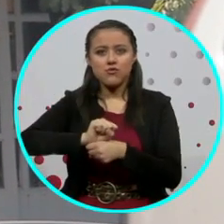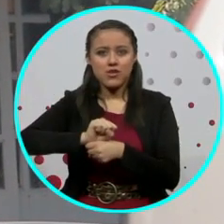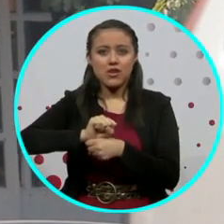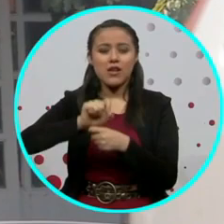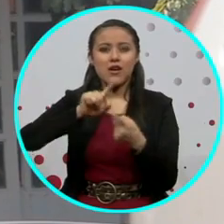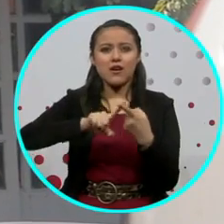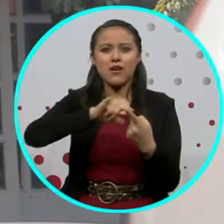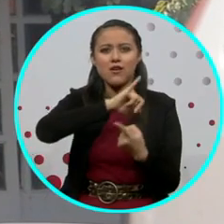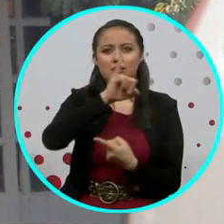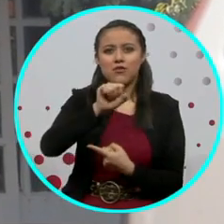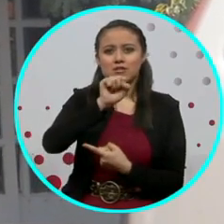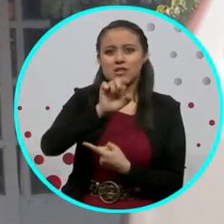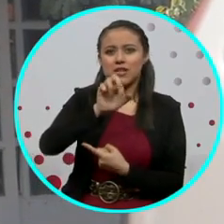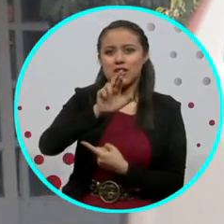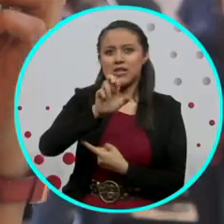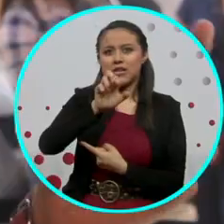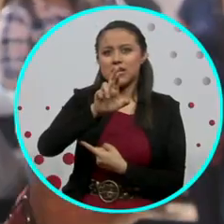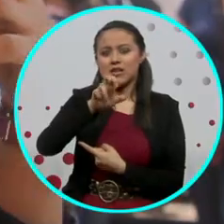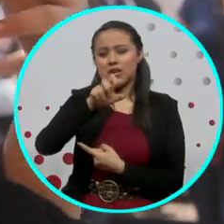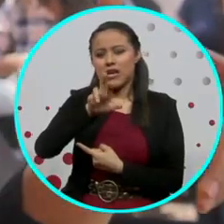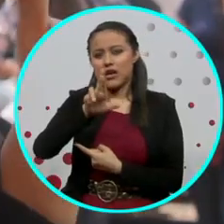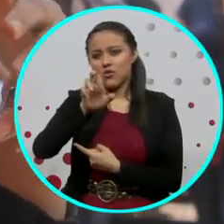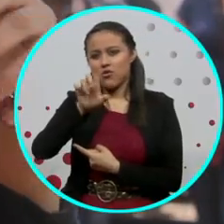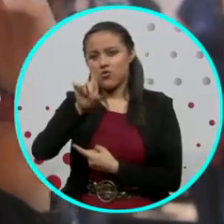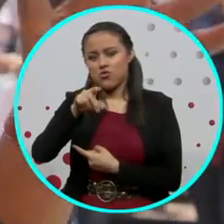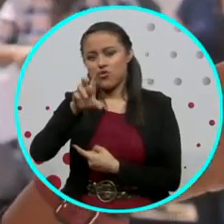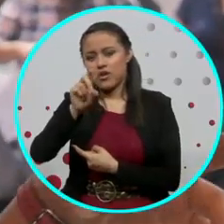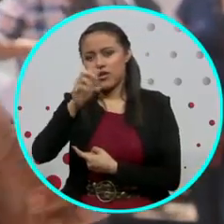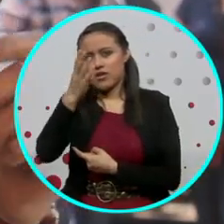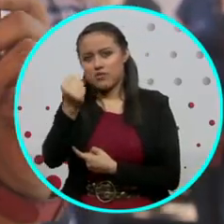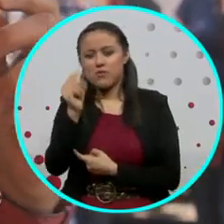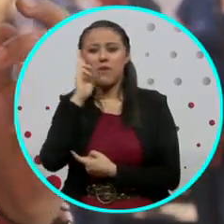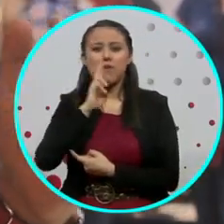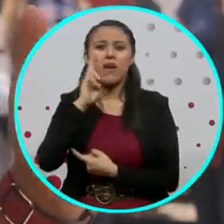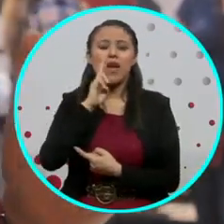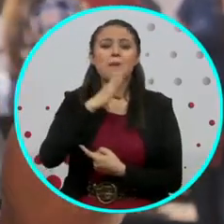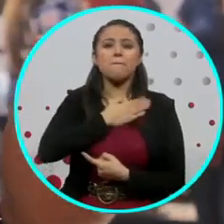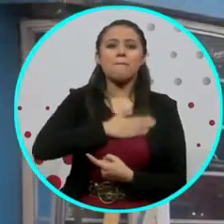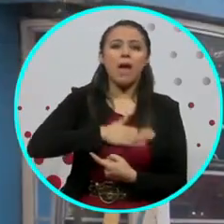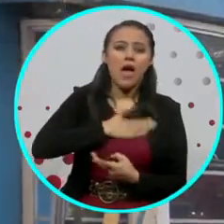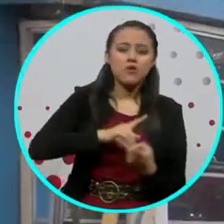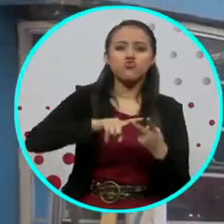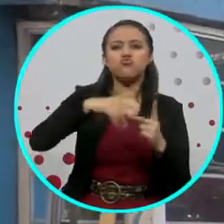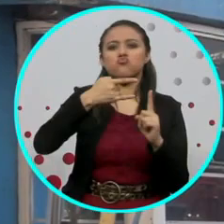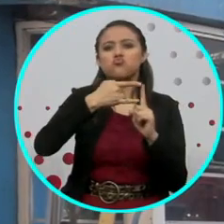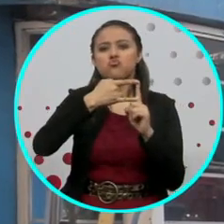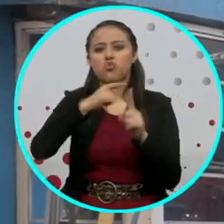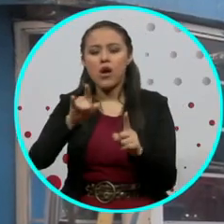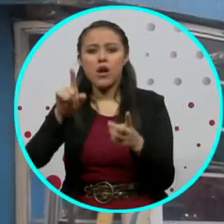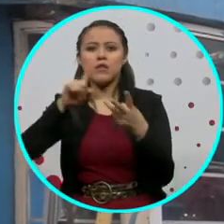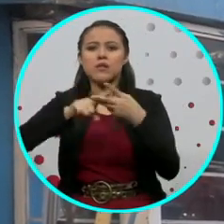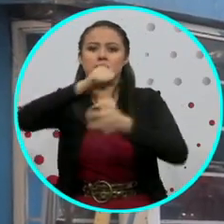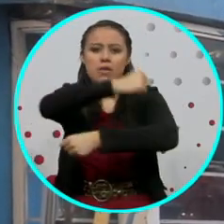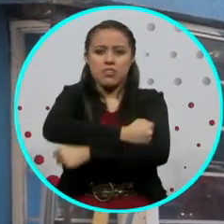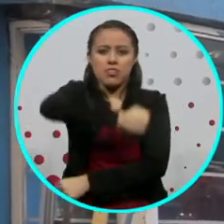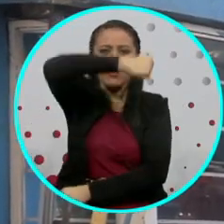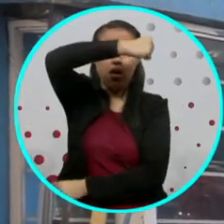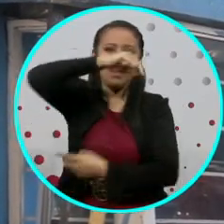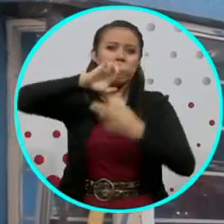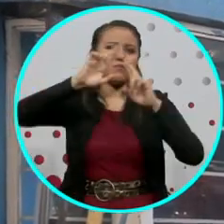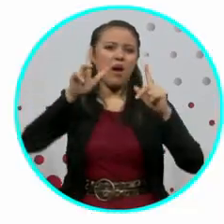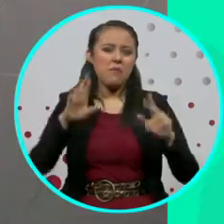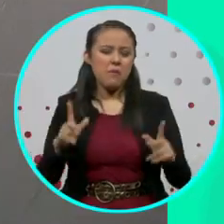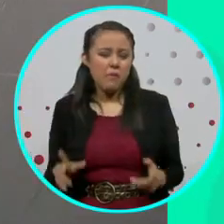Rodo, número 139. Los baños, puertas se atoraron, todo lo que son las ventanas están